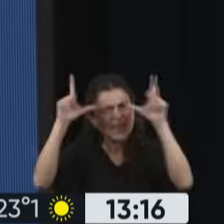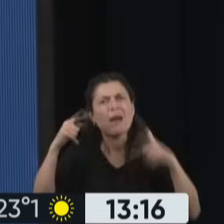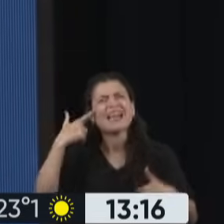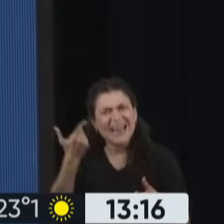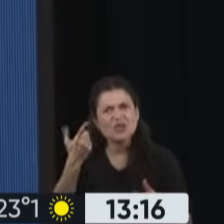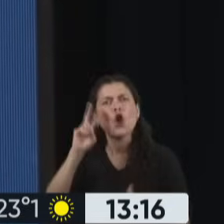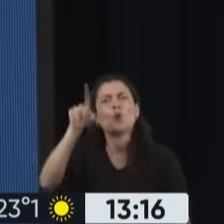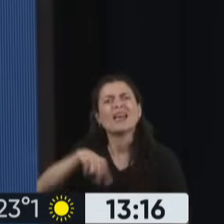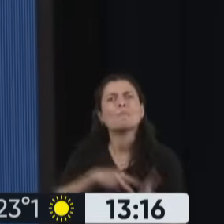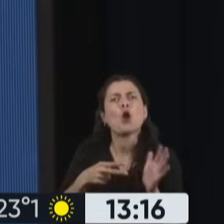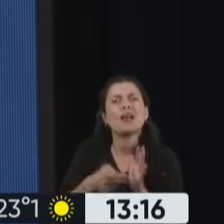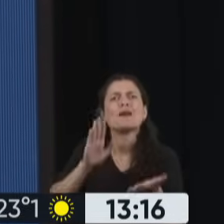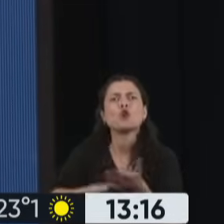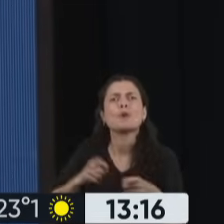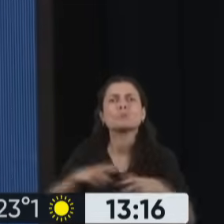de crecimiento económico.